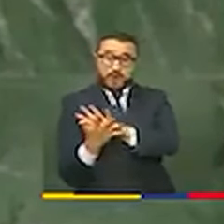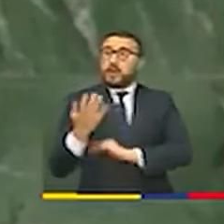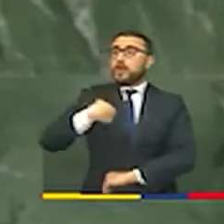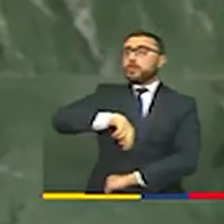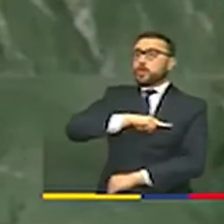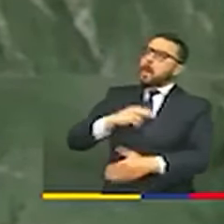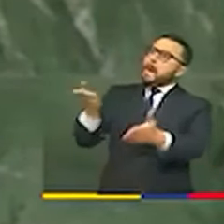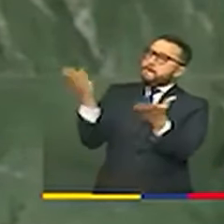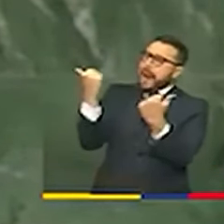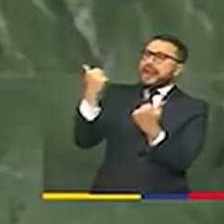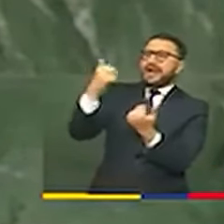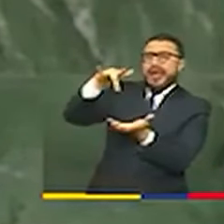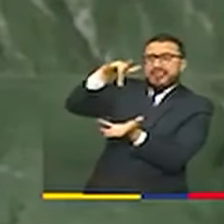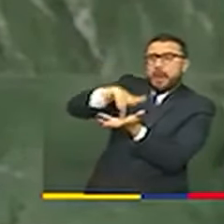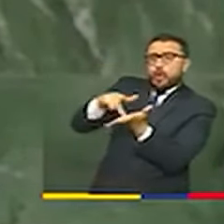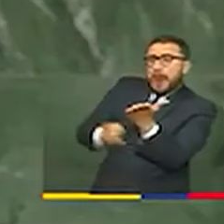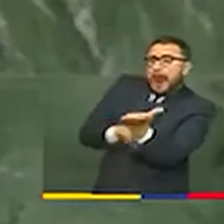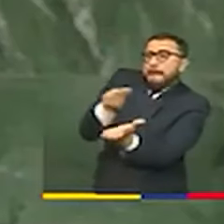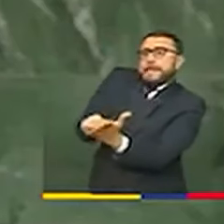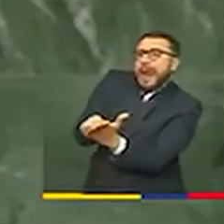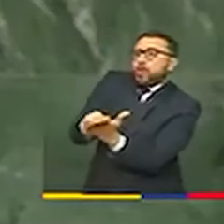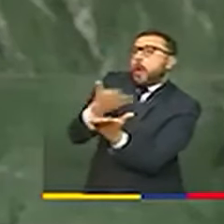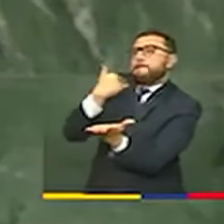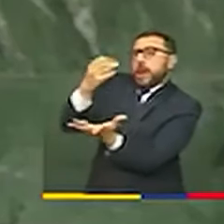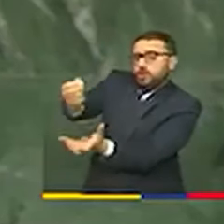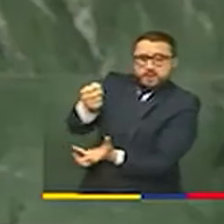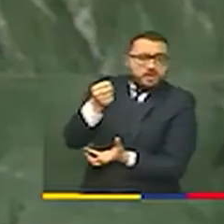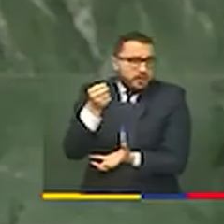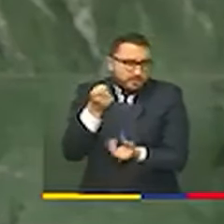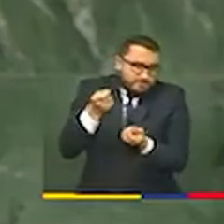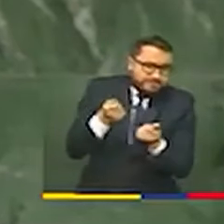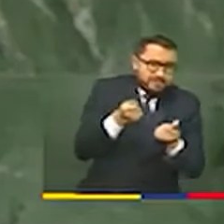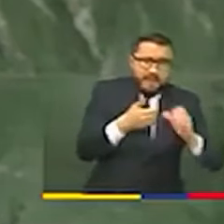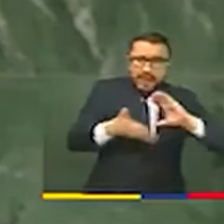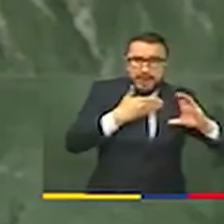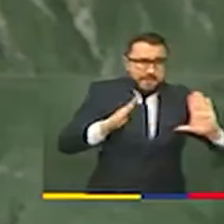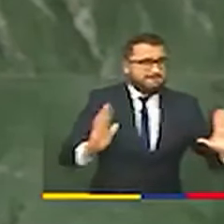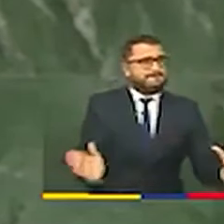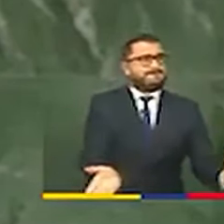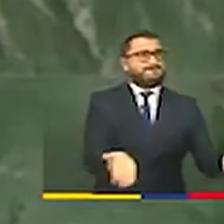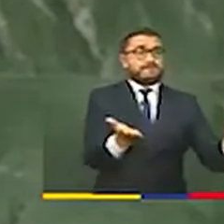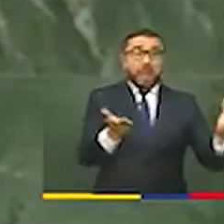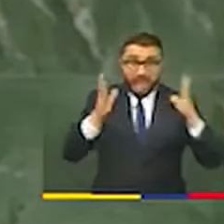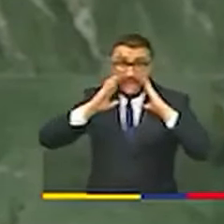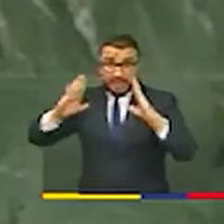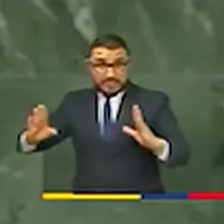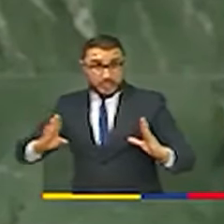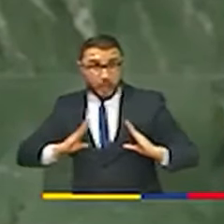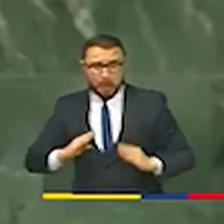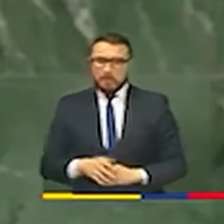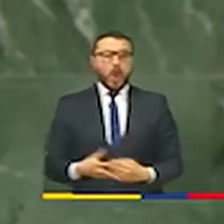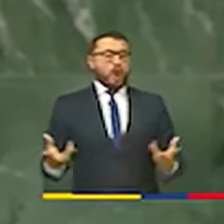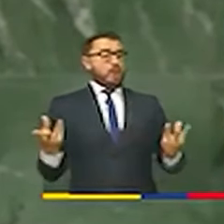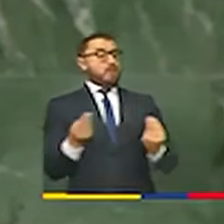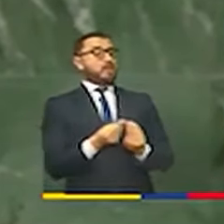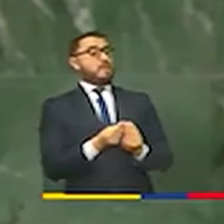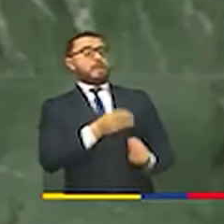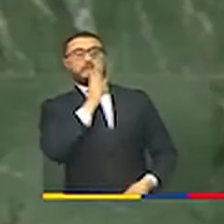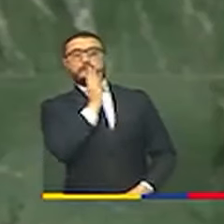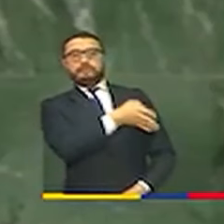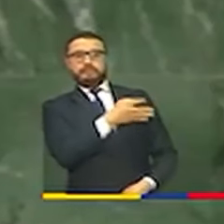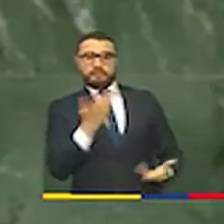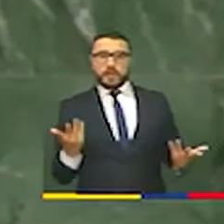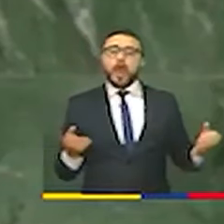por acción climática, no nos escuchan las minorías poderosas. Si pedimos que dejen las guerras